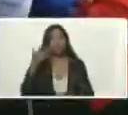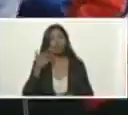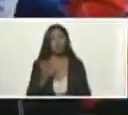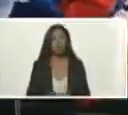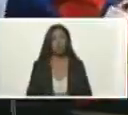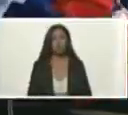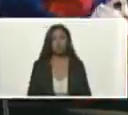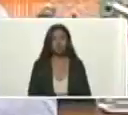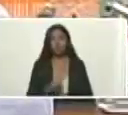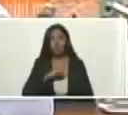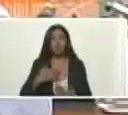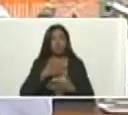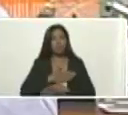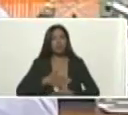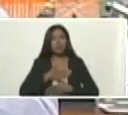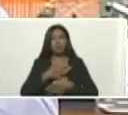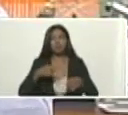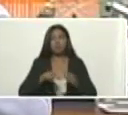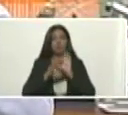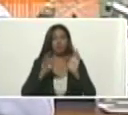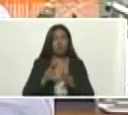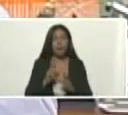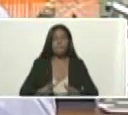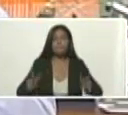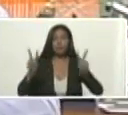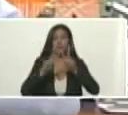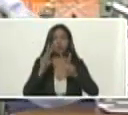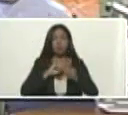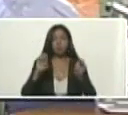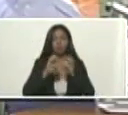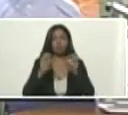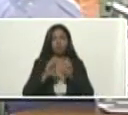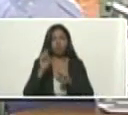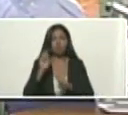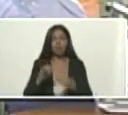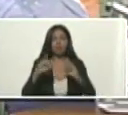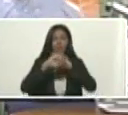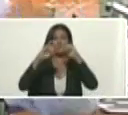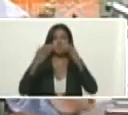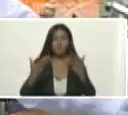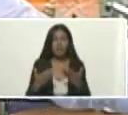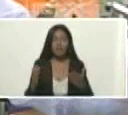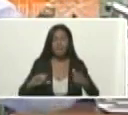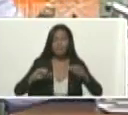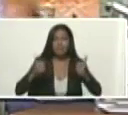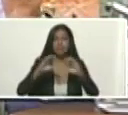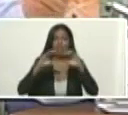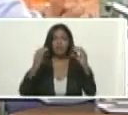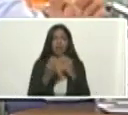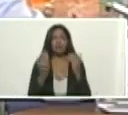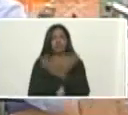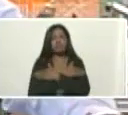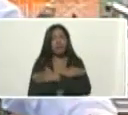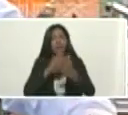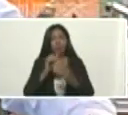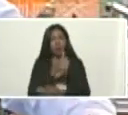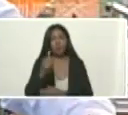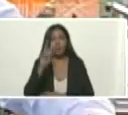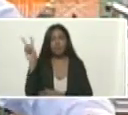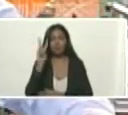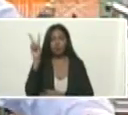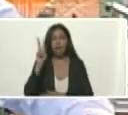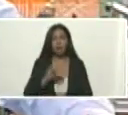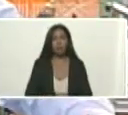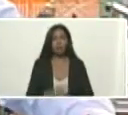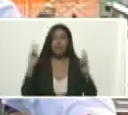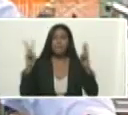de nuestra calidad, de nuestros valores y de nuestra educación. ¡Feliz arranque de clase! ¡Felicidades a toda Venezuela!